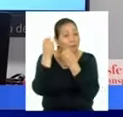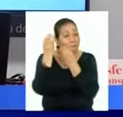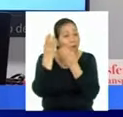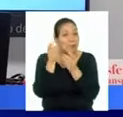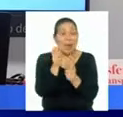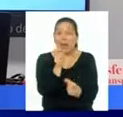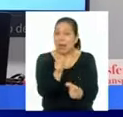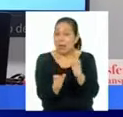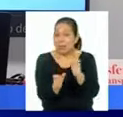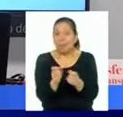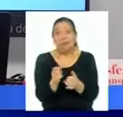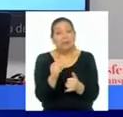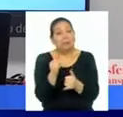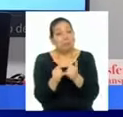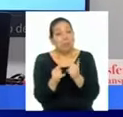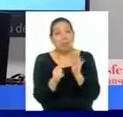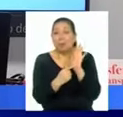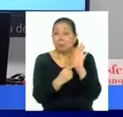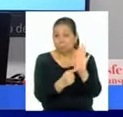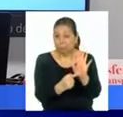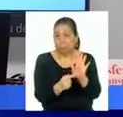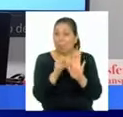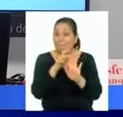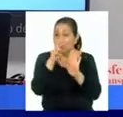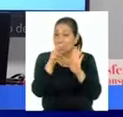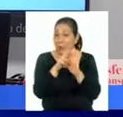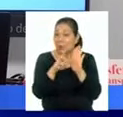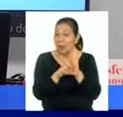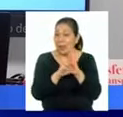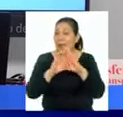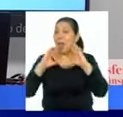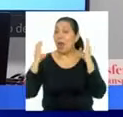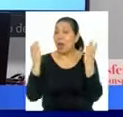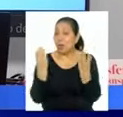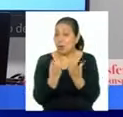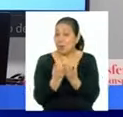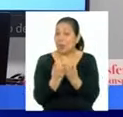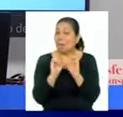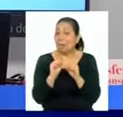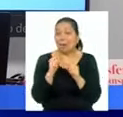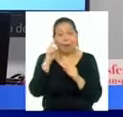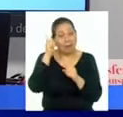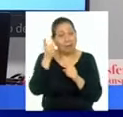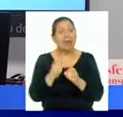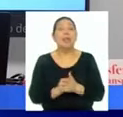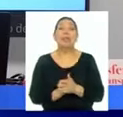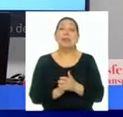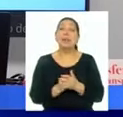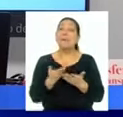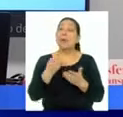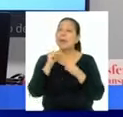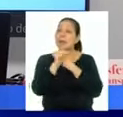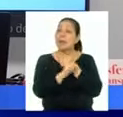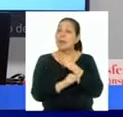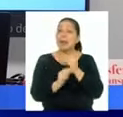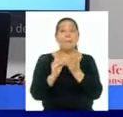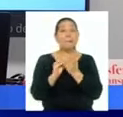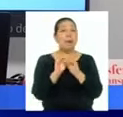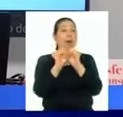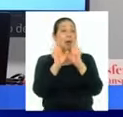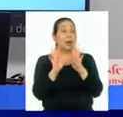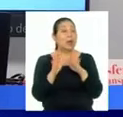la ciudadanía. Y finalmente hemos presentado un proyecto de ley al Congreso de la República para crear la Autoridad Nacional de